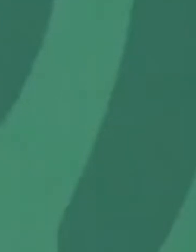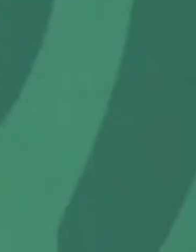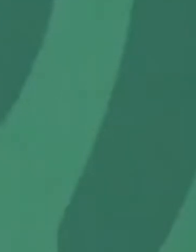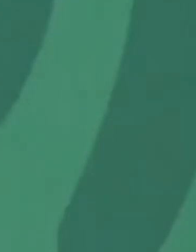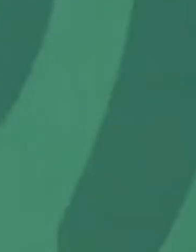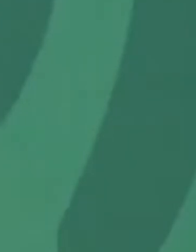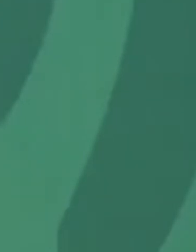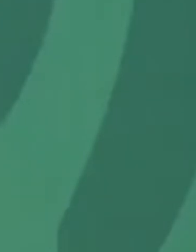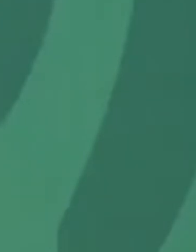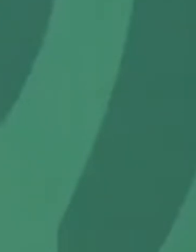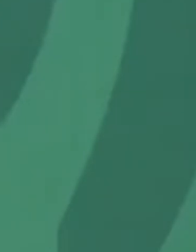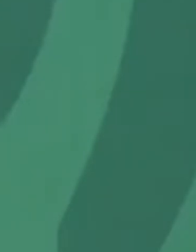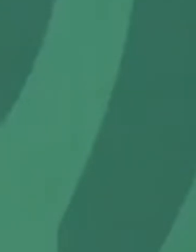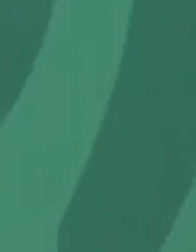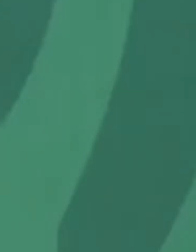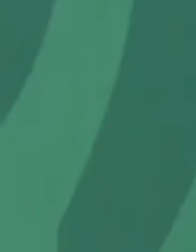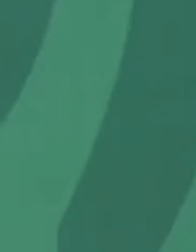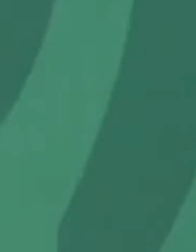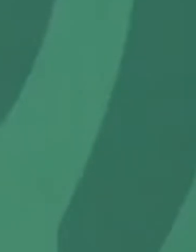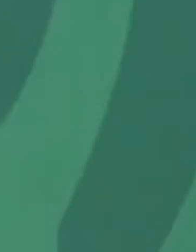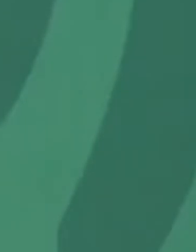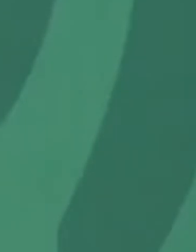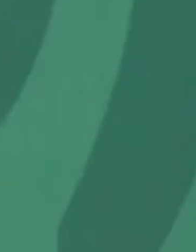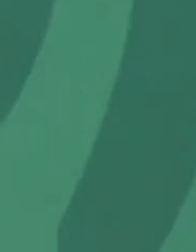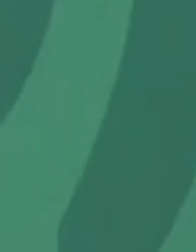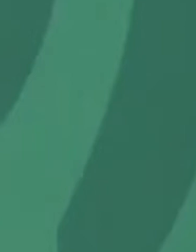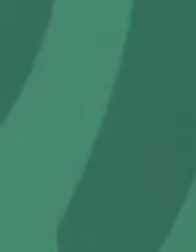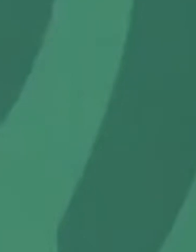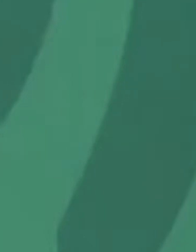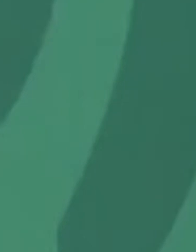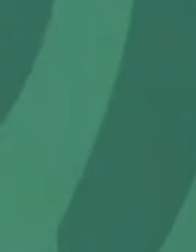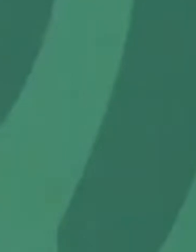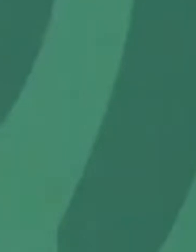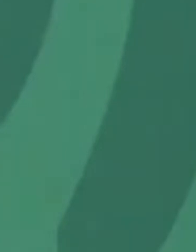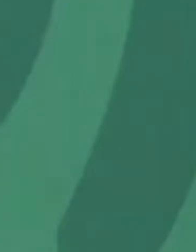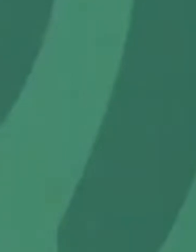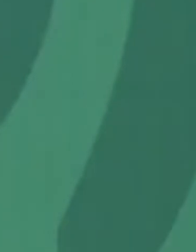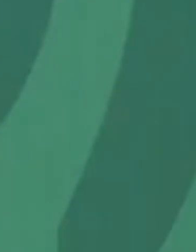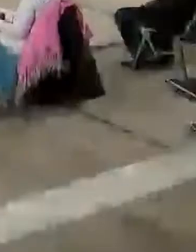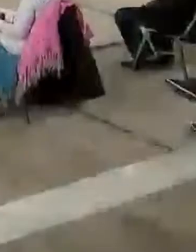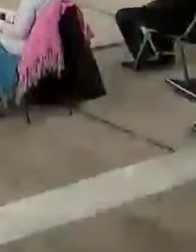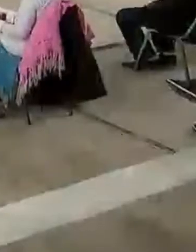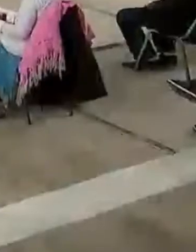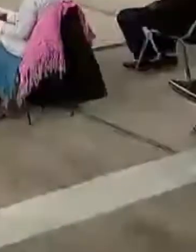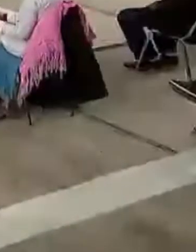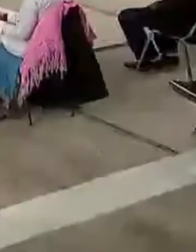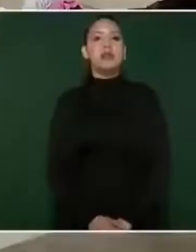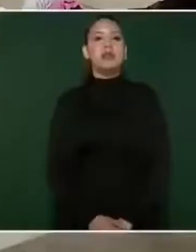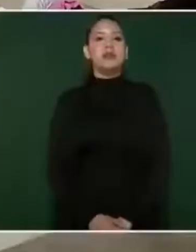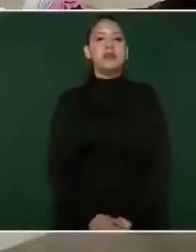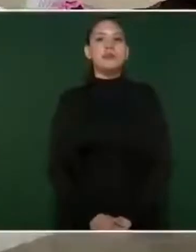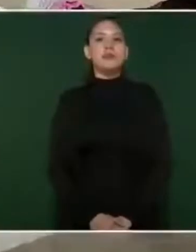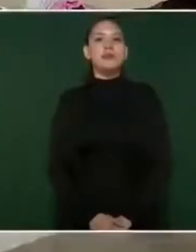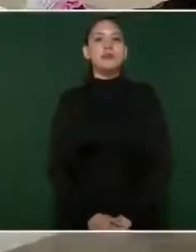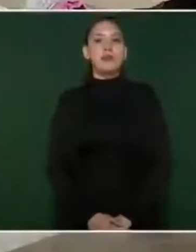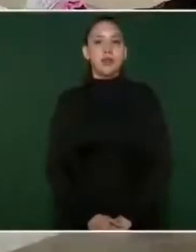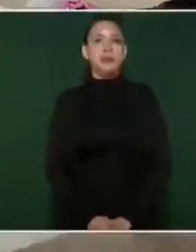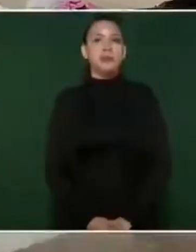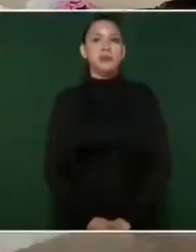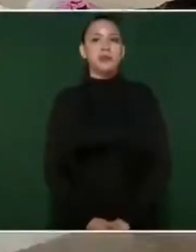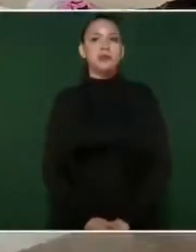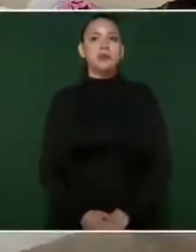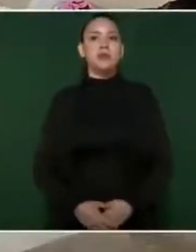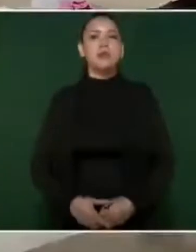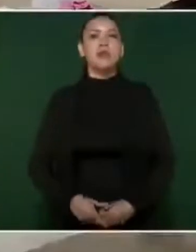un informe sobre la situación de seguridad en el país y se da a conocer